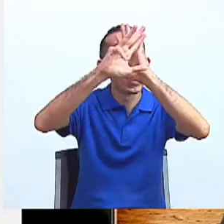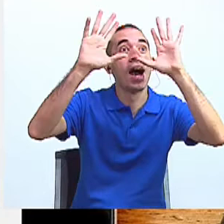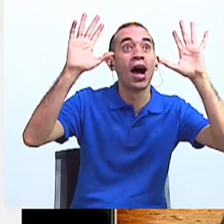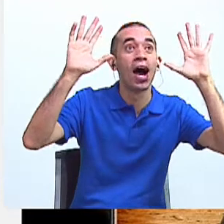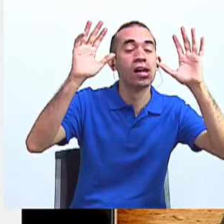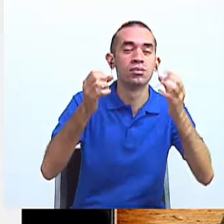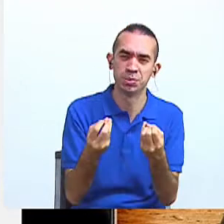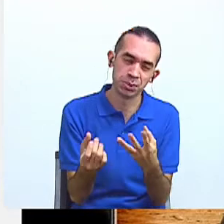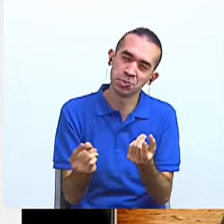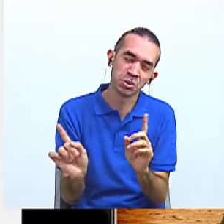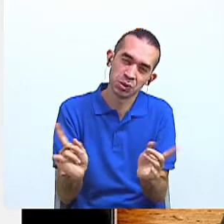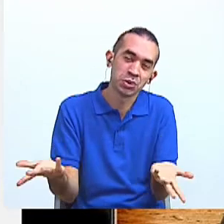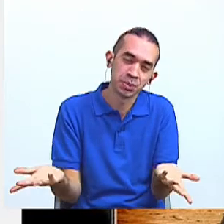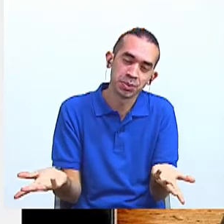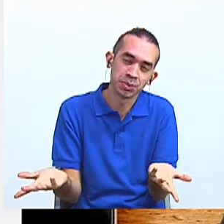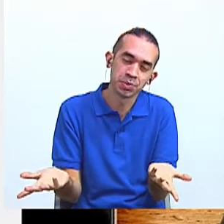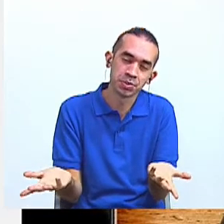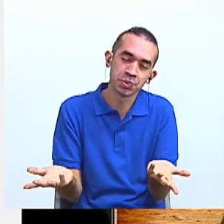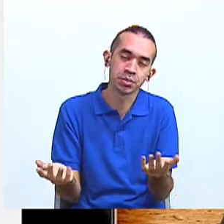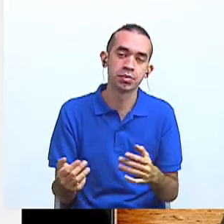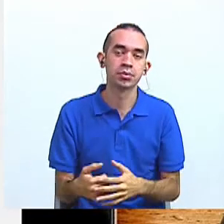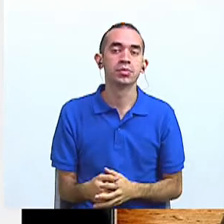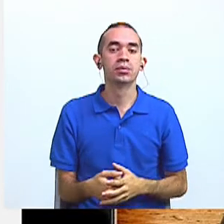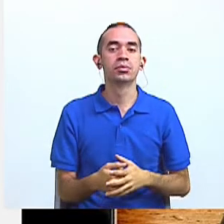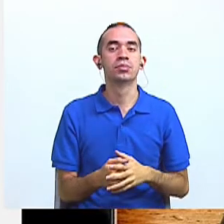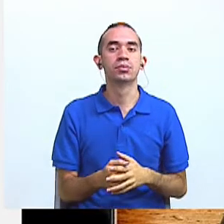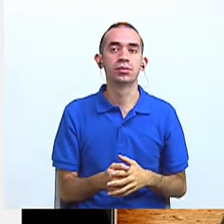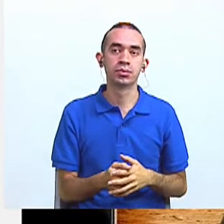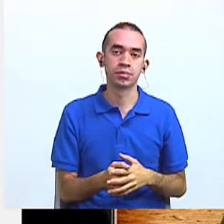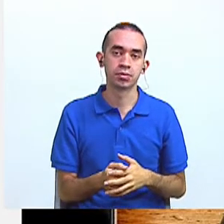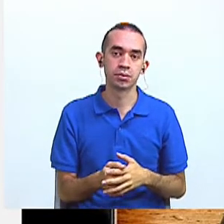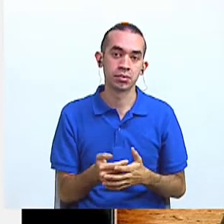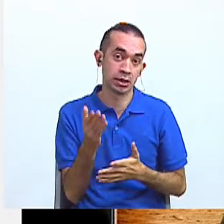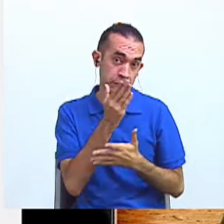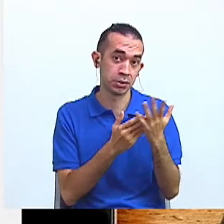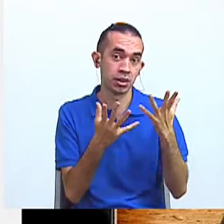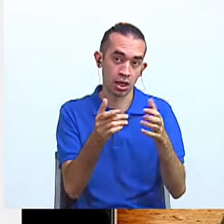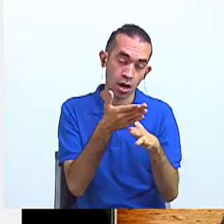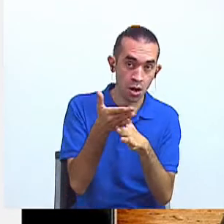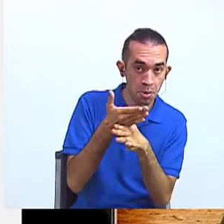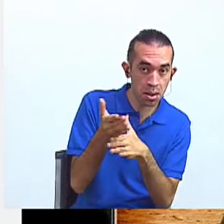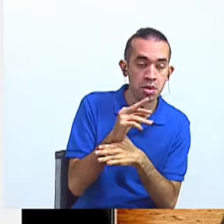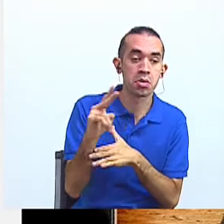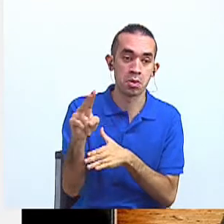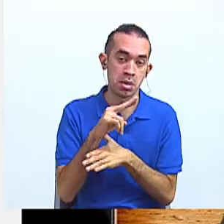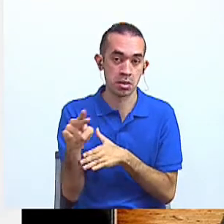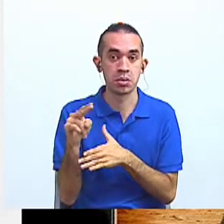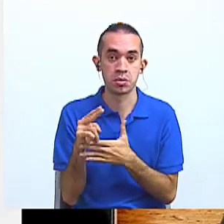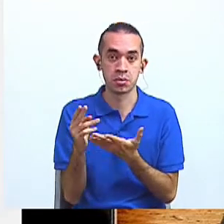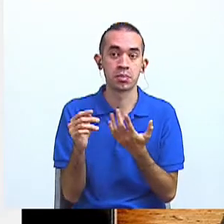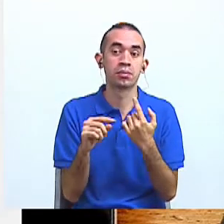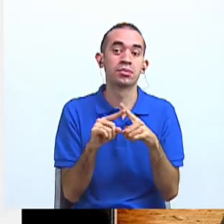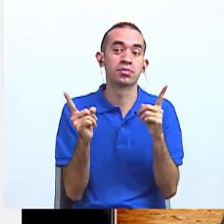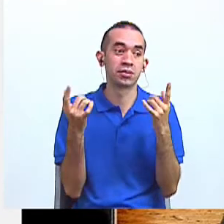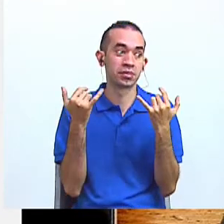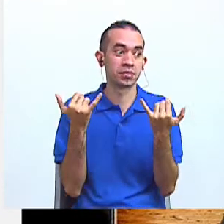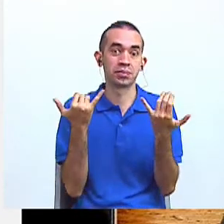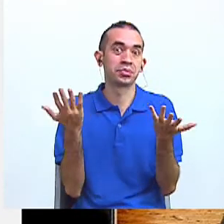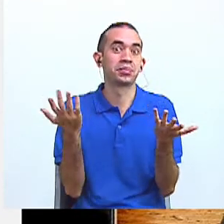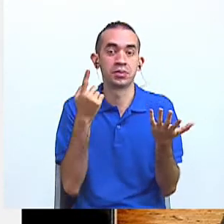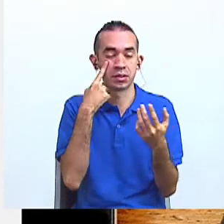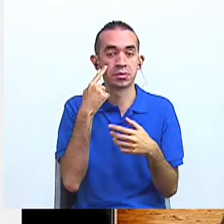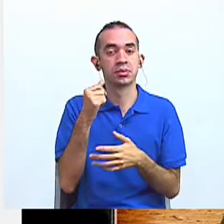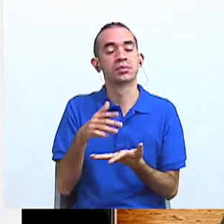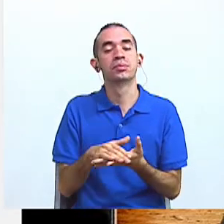imaginación. Desea compartir con otros compañeros en esta situación. Sin embargo, el cartero del